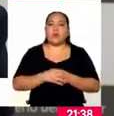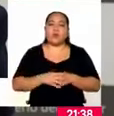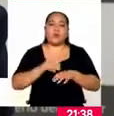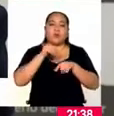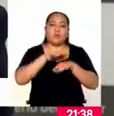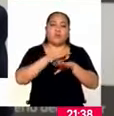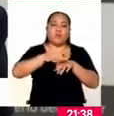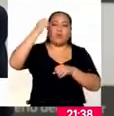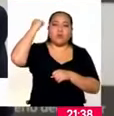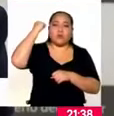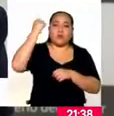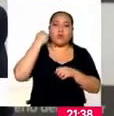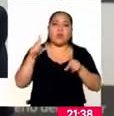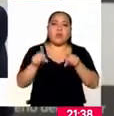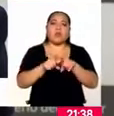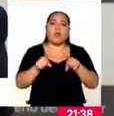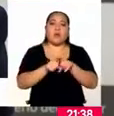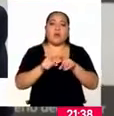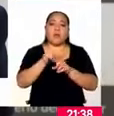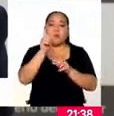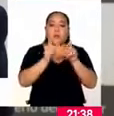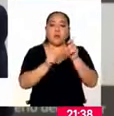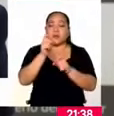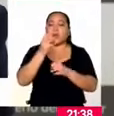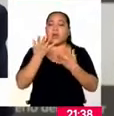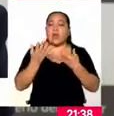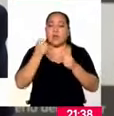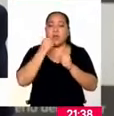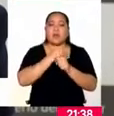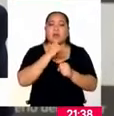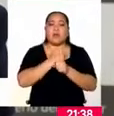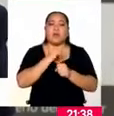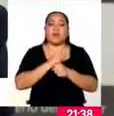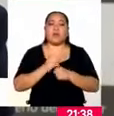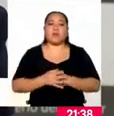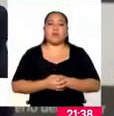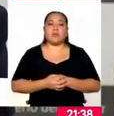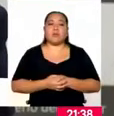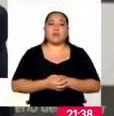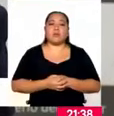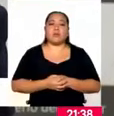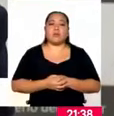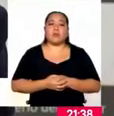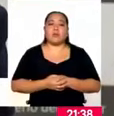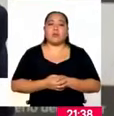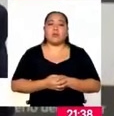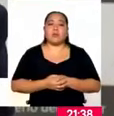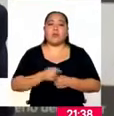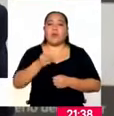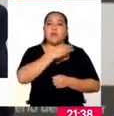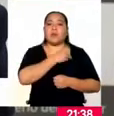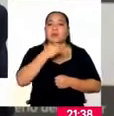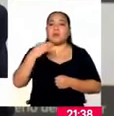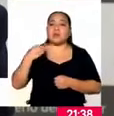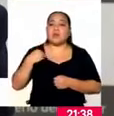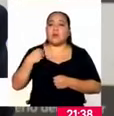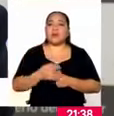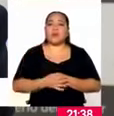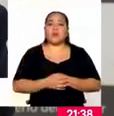protestando como de los ciudadanos que quieren trabajar. En el caso de mi ministerio,